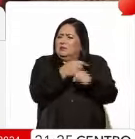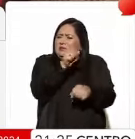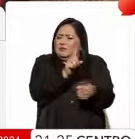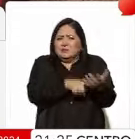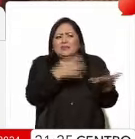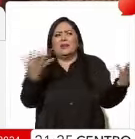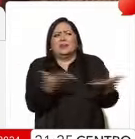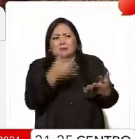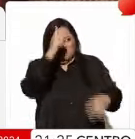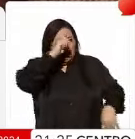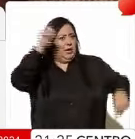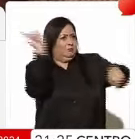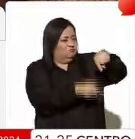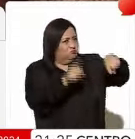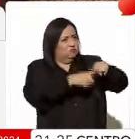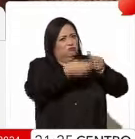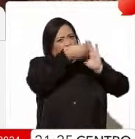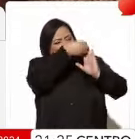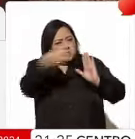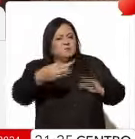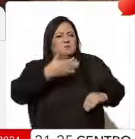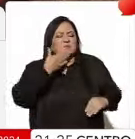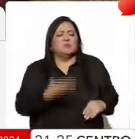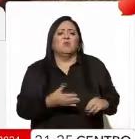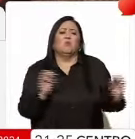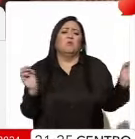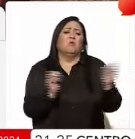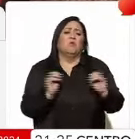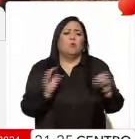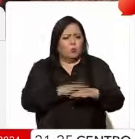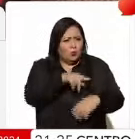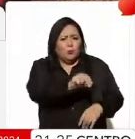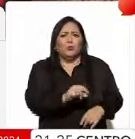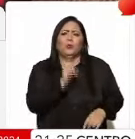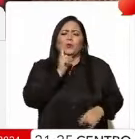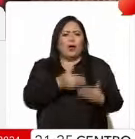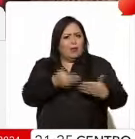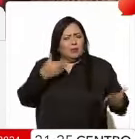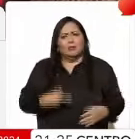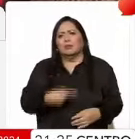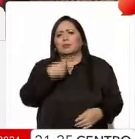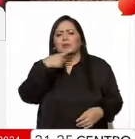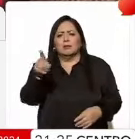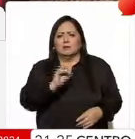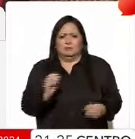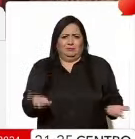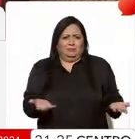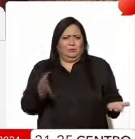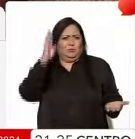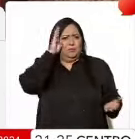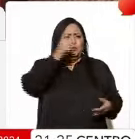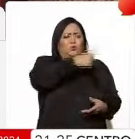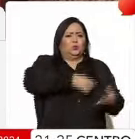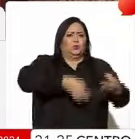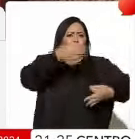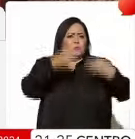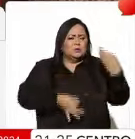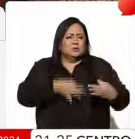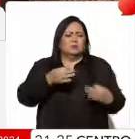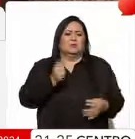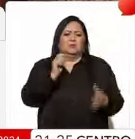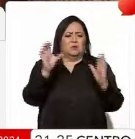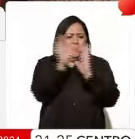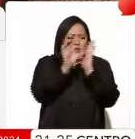para reducir este grave caso de nepotismo? ¿Por qué no lo denunció? Imagínense, los garantes de la justicia, los garantes de